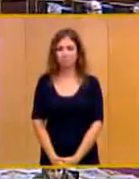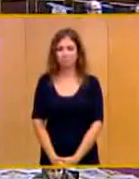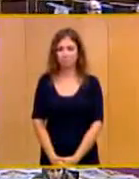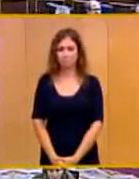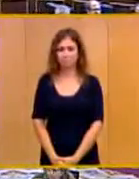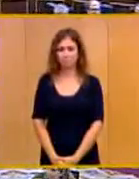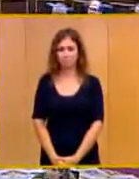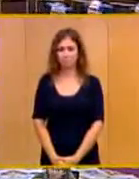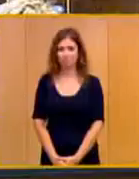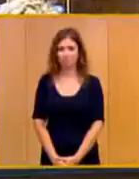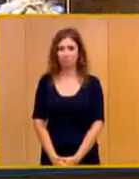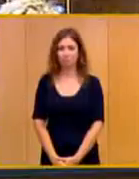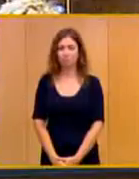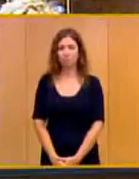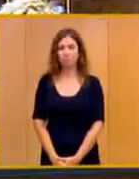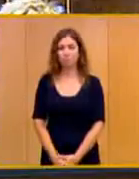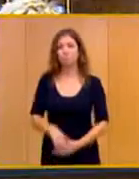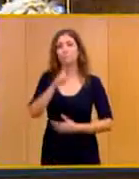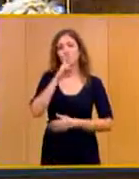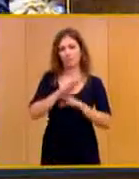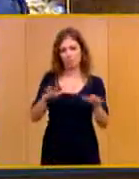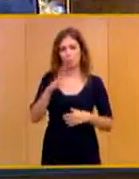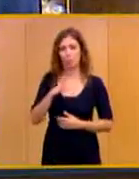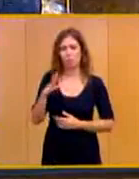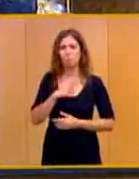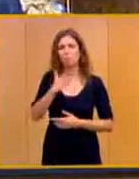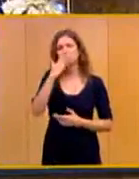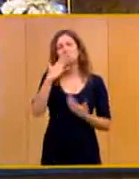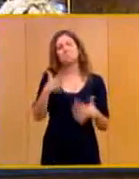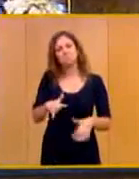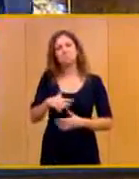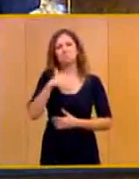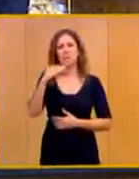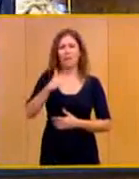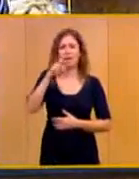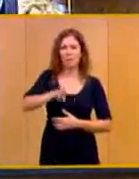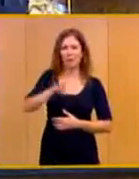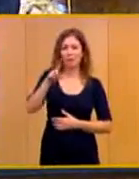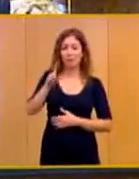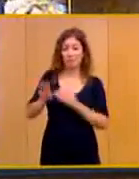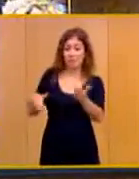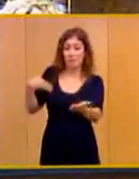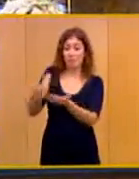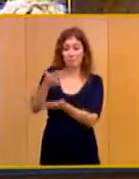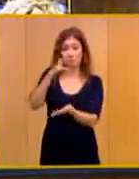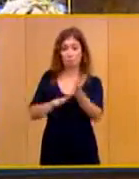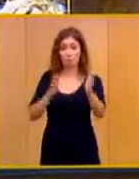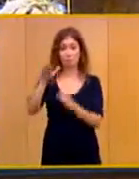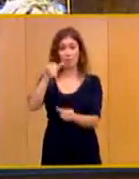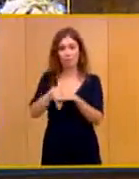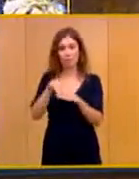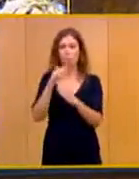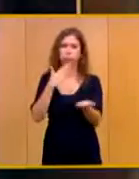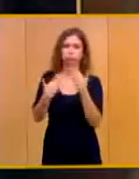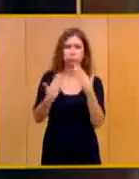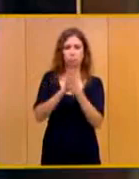Me conformo. Silencio, por favor. Me conformo en todo caso con que Silencio, hasta por cuando favor. haya elecciones podamos dialogar y llegar a acuerdos para